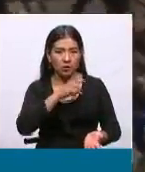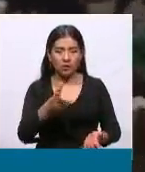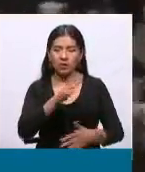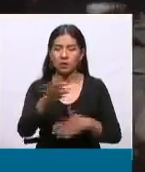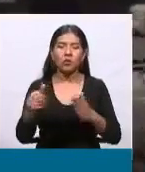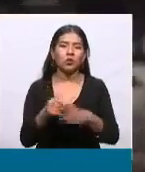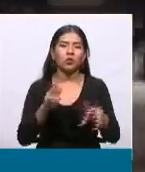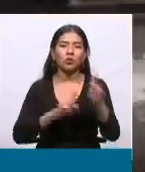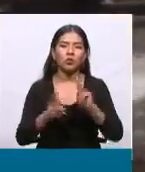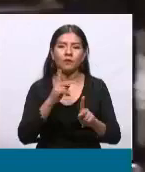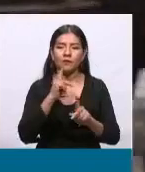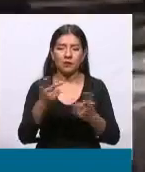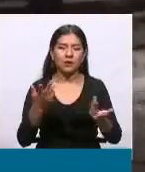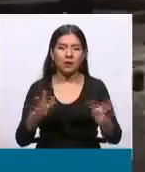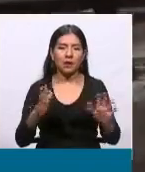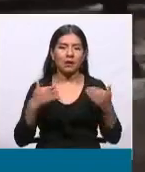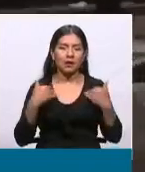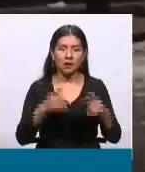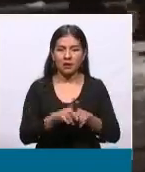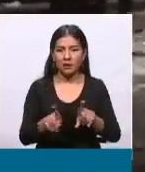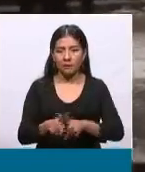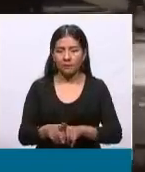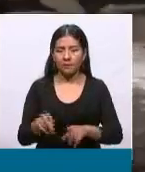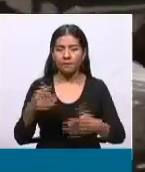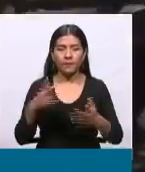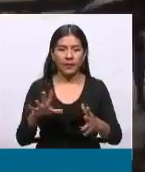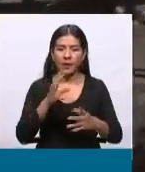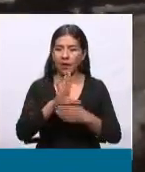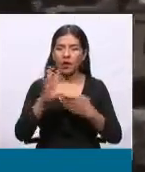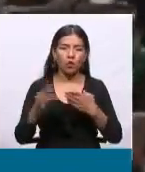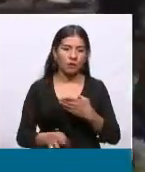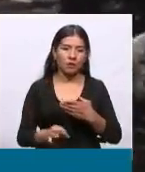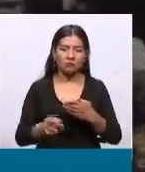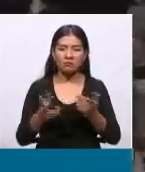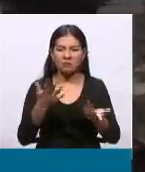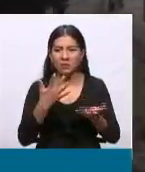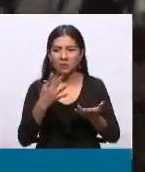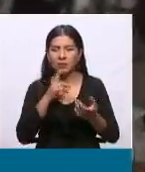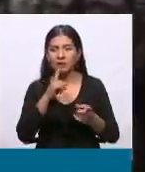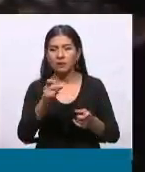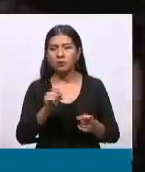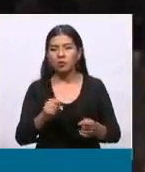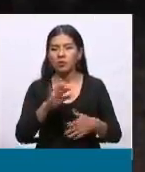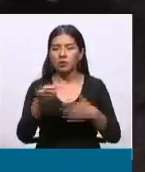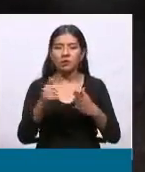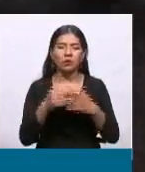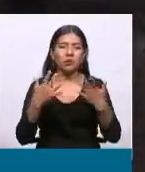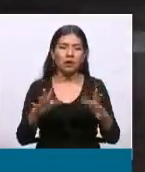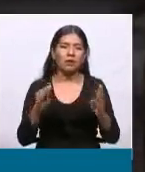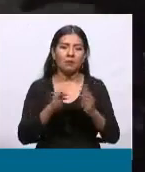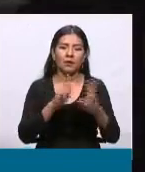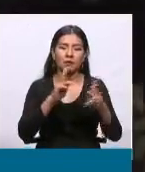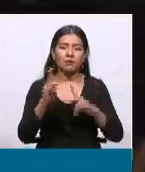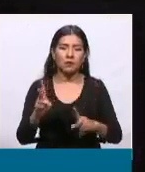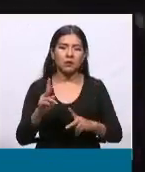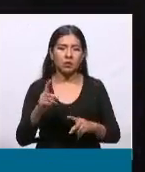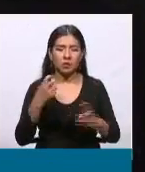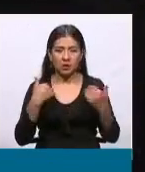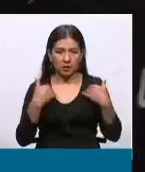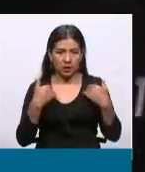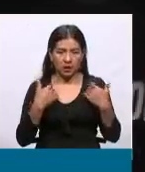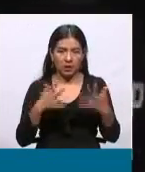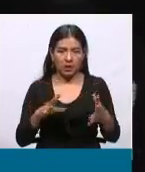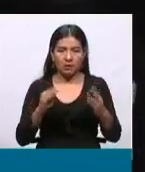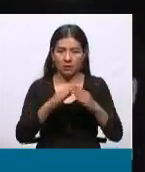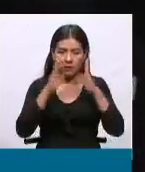la población totalmente en, bueno, podríamos decir, creando su sobra en la población. Y más